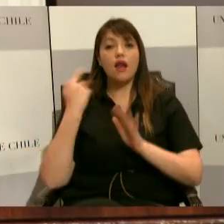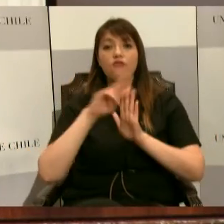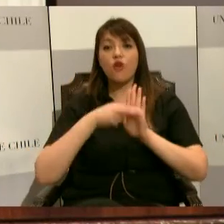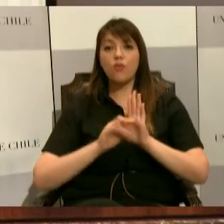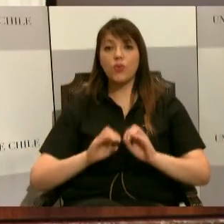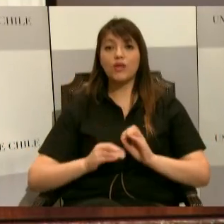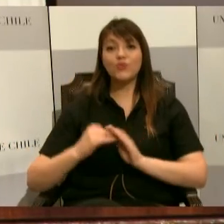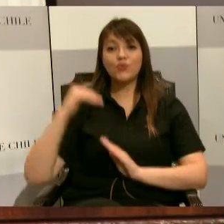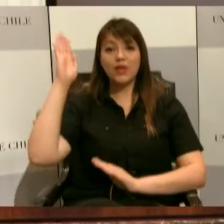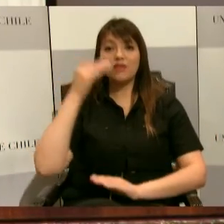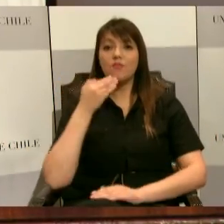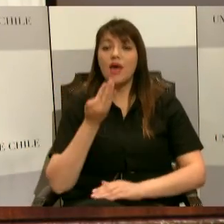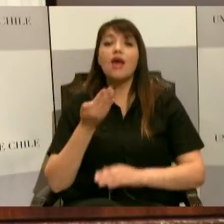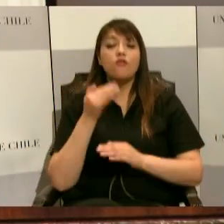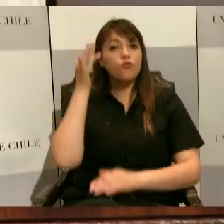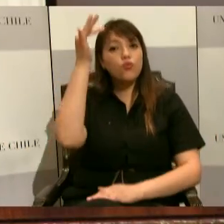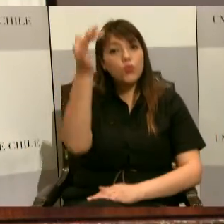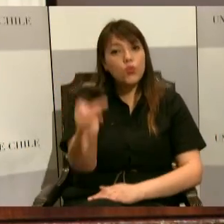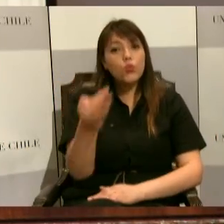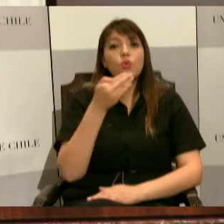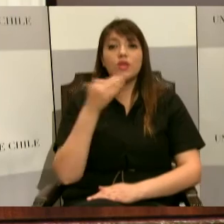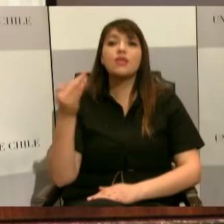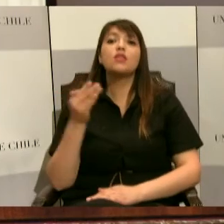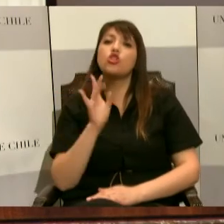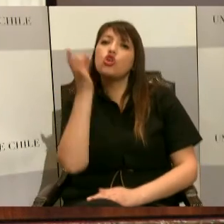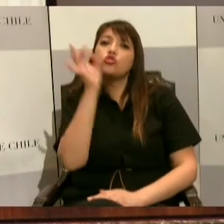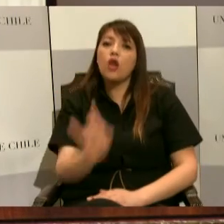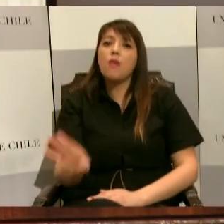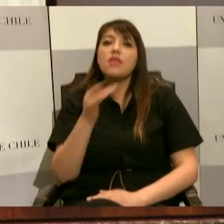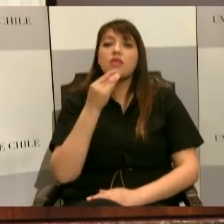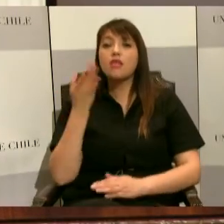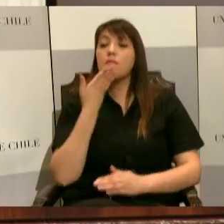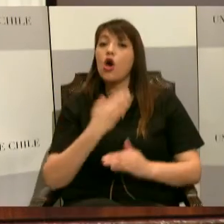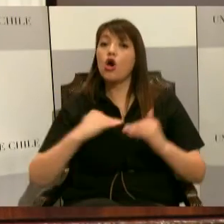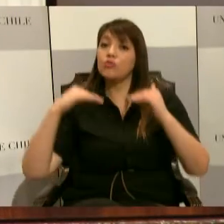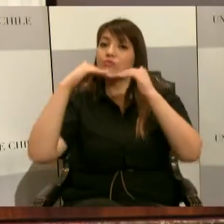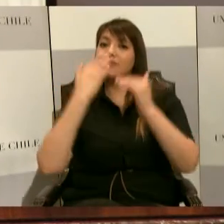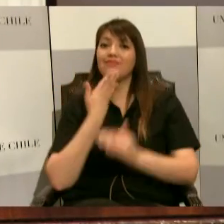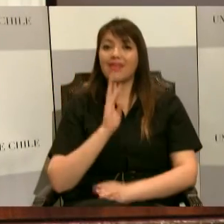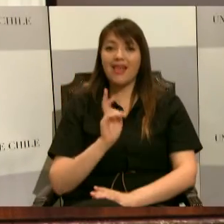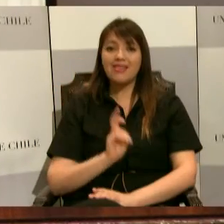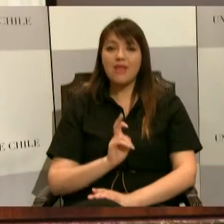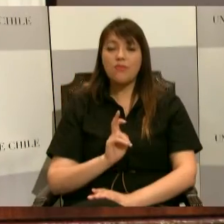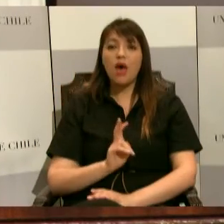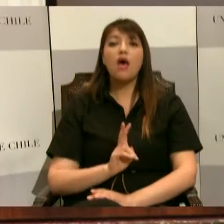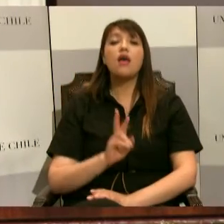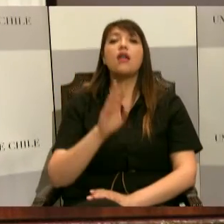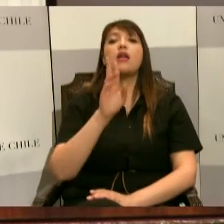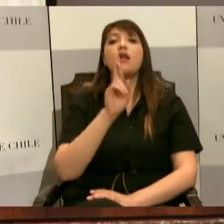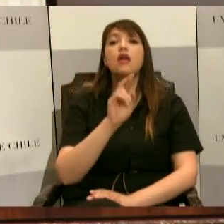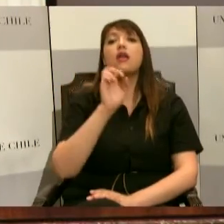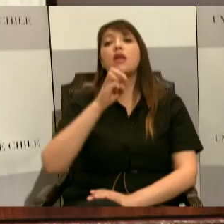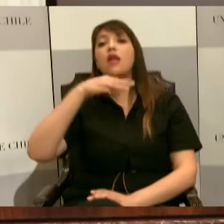superior permite anticipar que el futuro sistema de admisión no solo será de mayor envergadura, sino más variado y complejo. El DEMRE ha